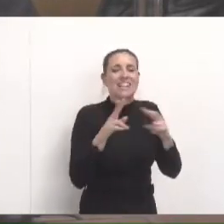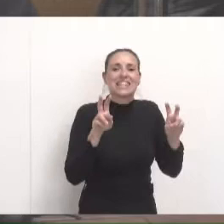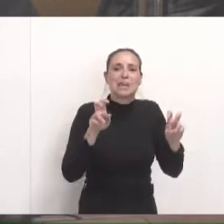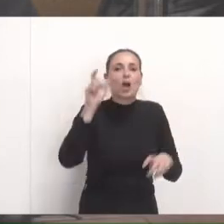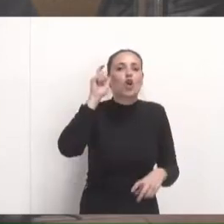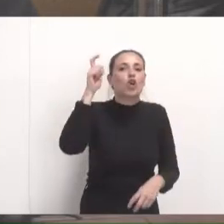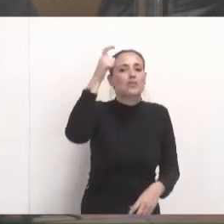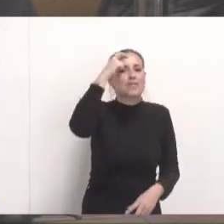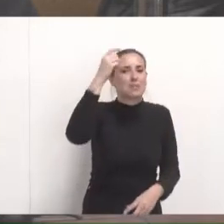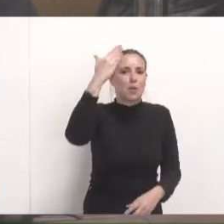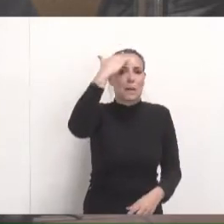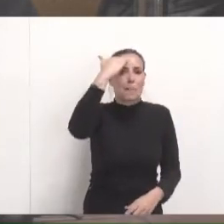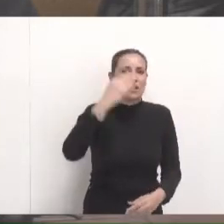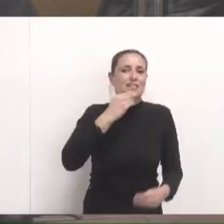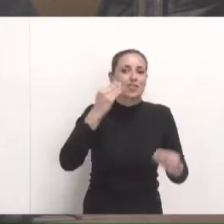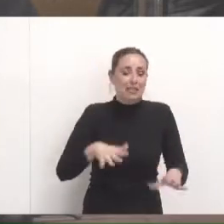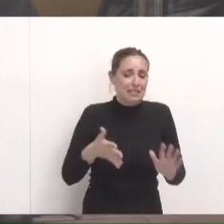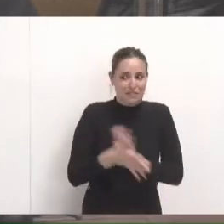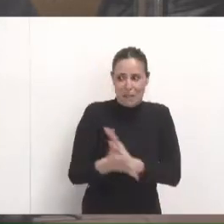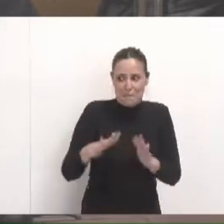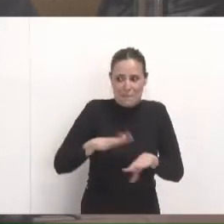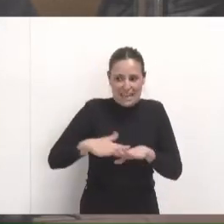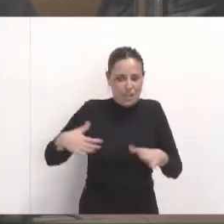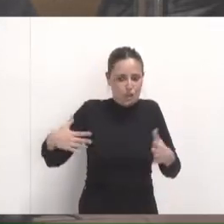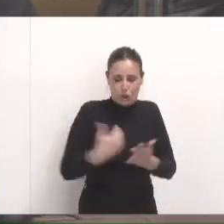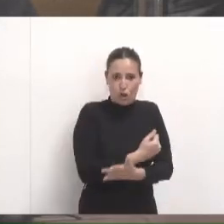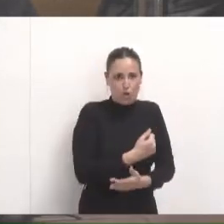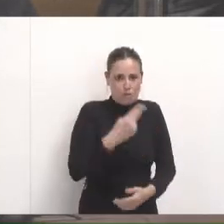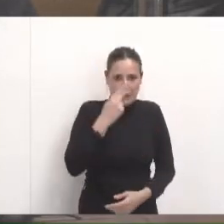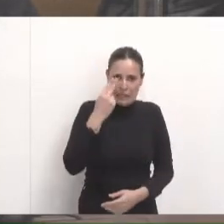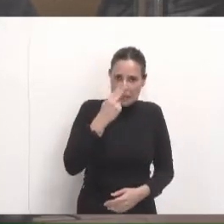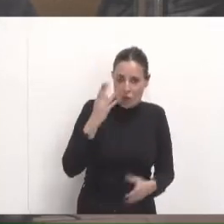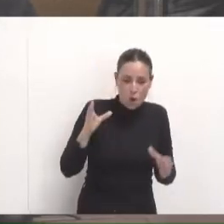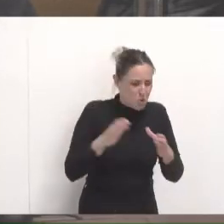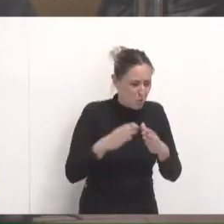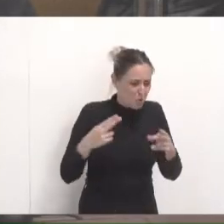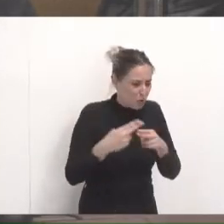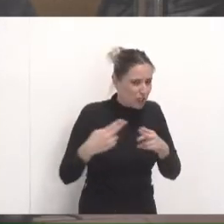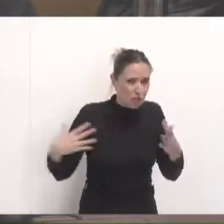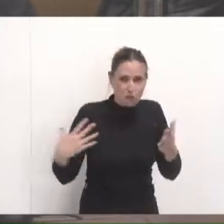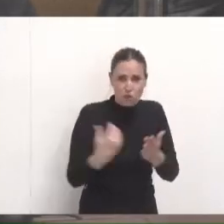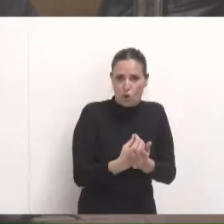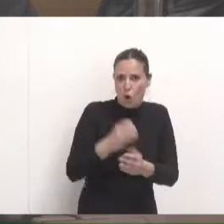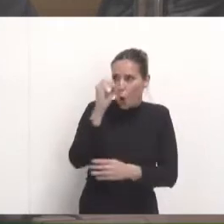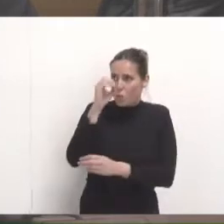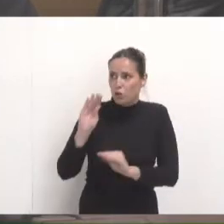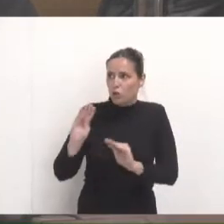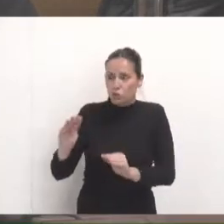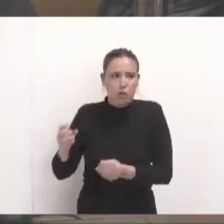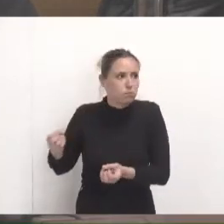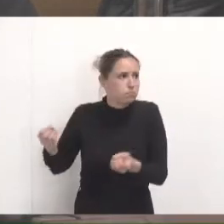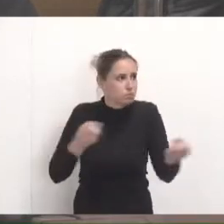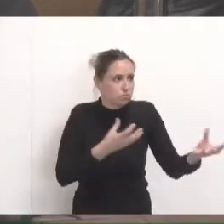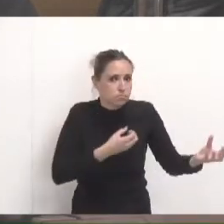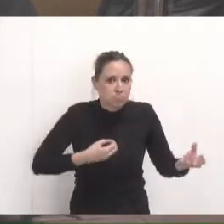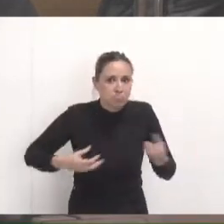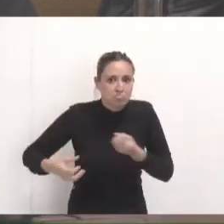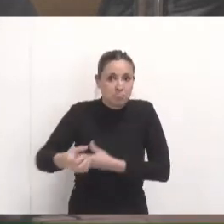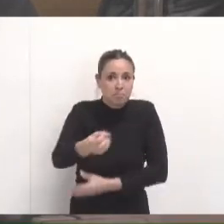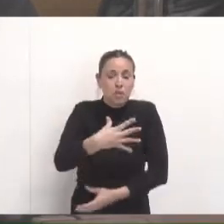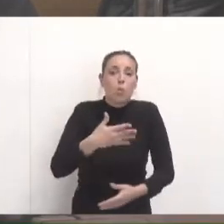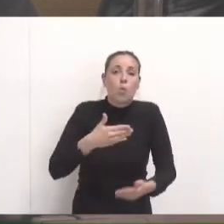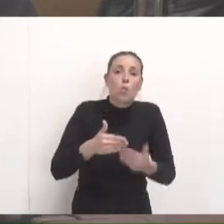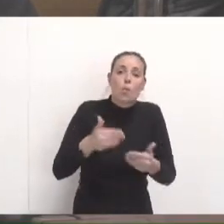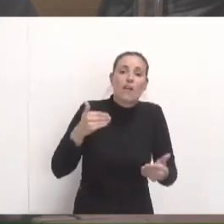interesa a todos y que, desde luego, todos los grupos políticos ya han manifestado sus opiniones en la ley parlamentaria que se aprobó en